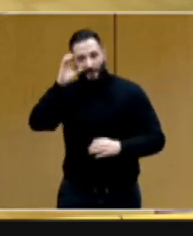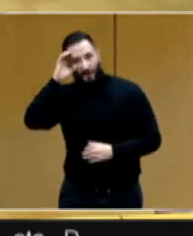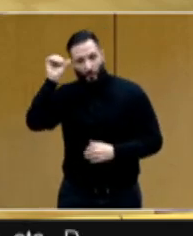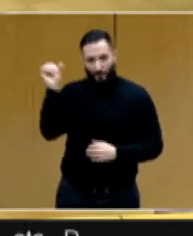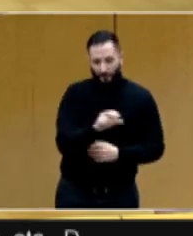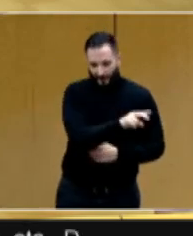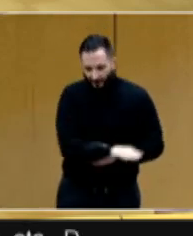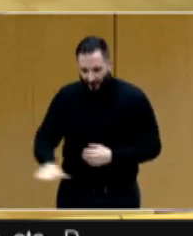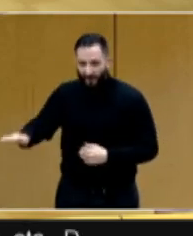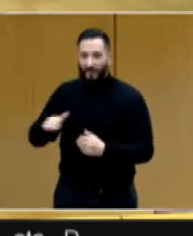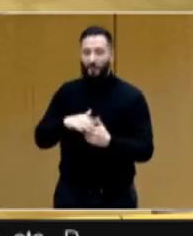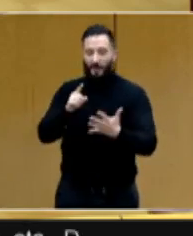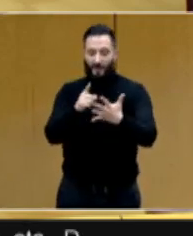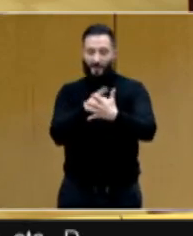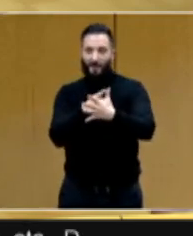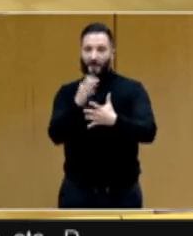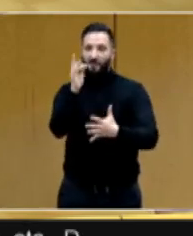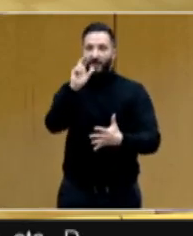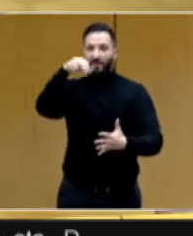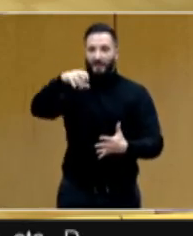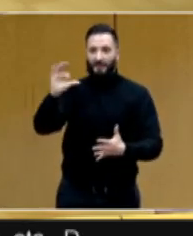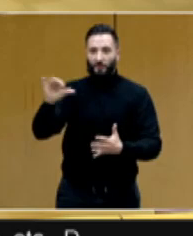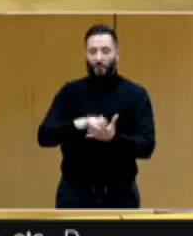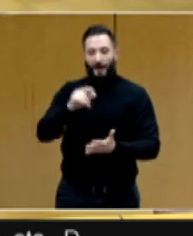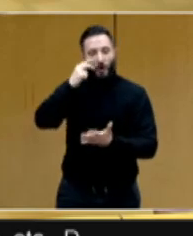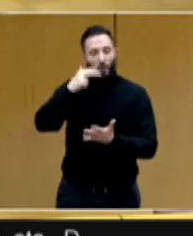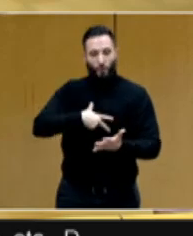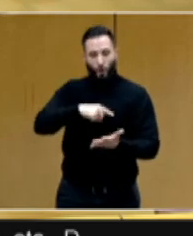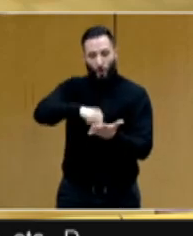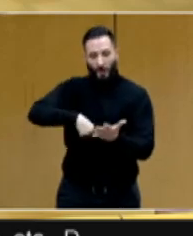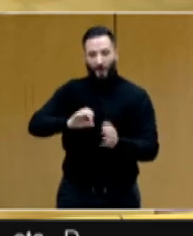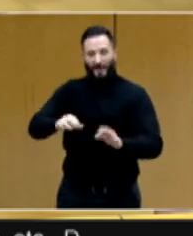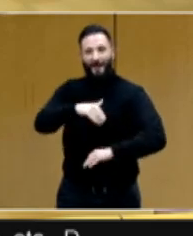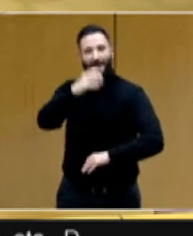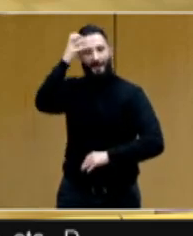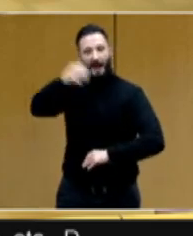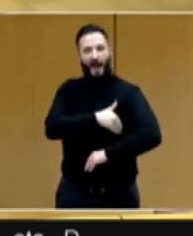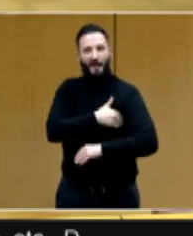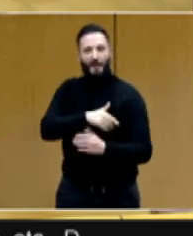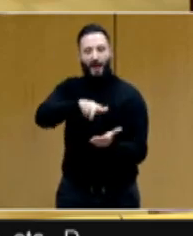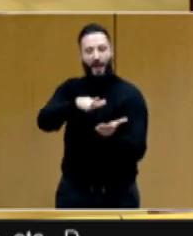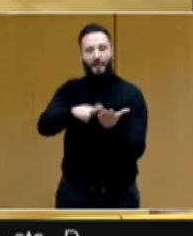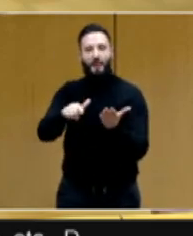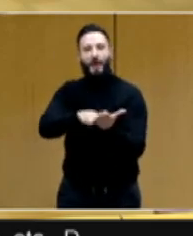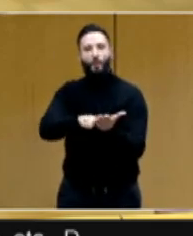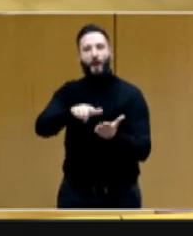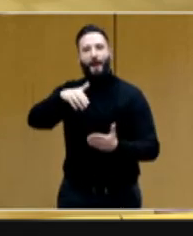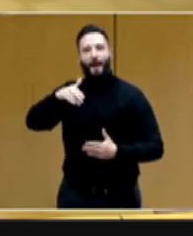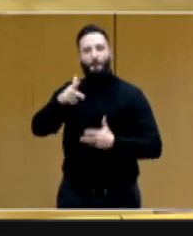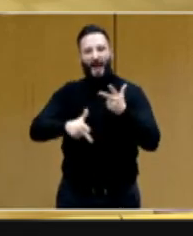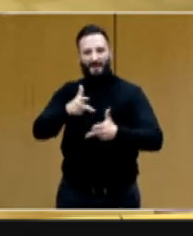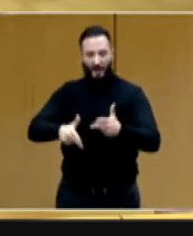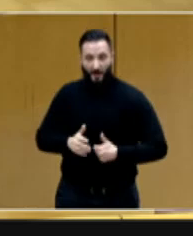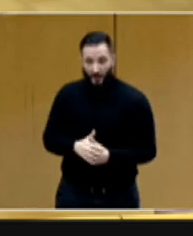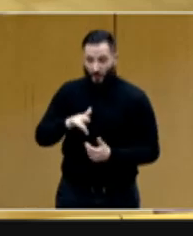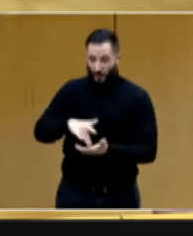Don Andrés Urrutia badiola notario y presidente de la Real Academia lengua vasca profesor de deusto de derecho y presidente de la academia